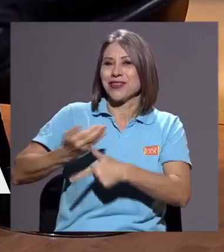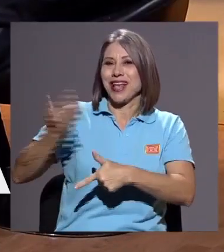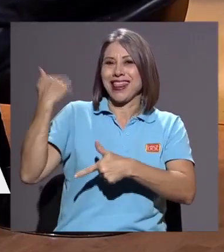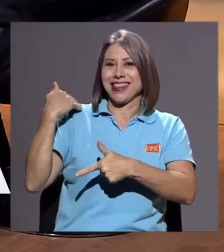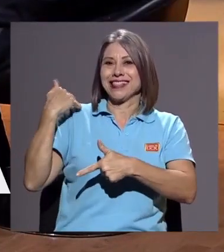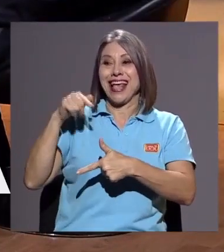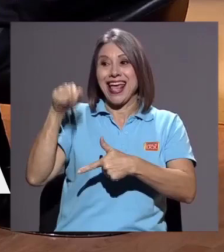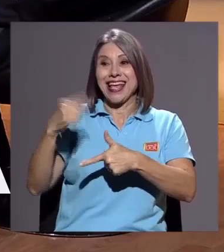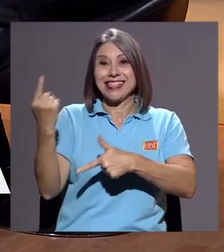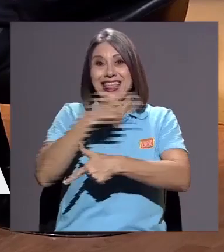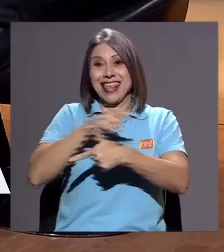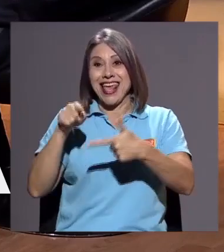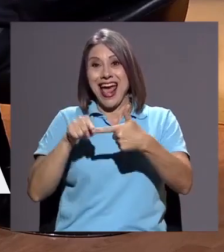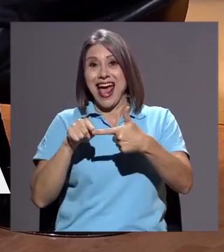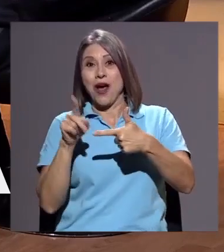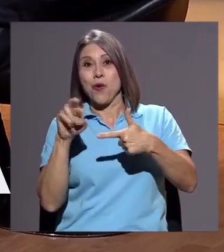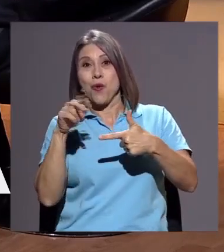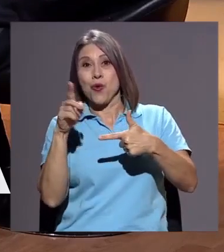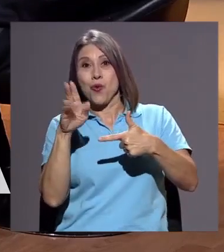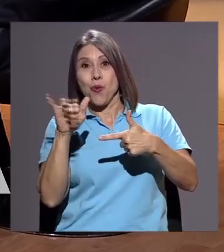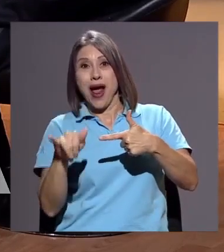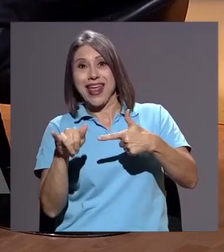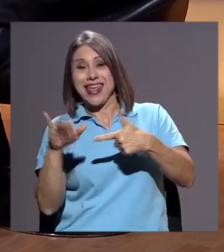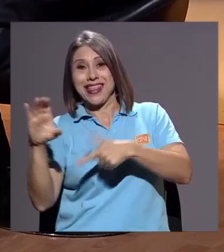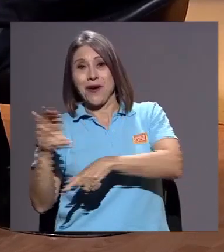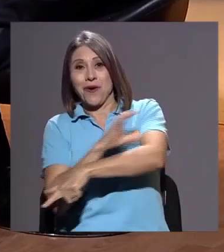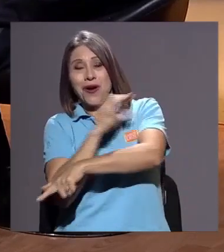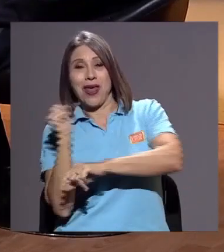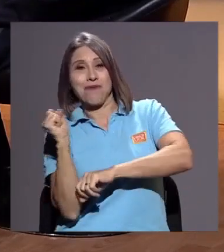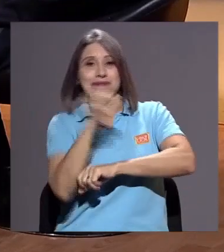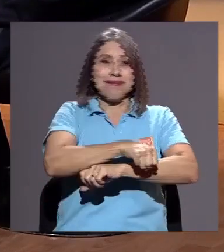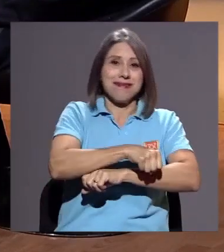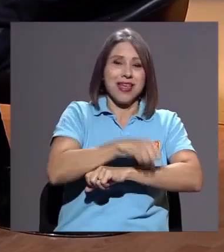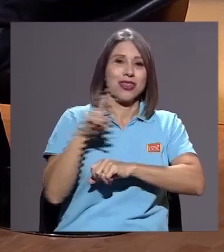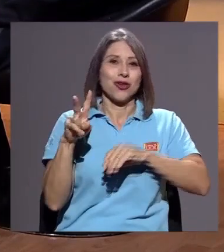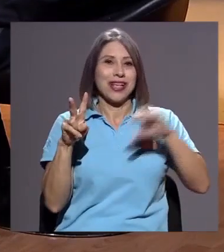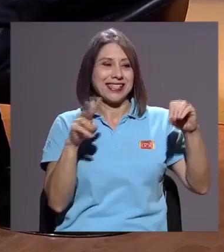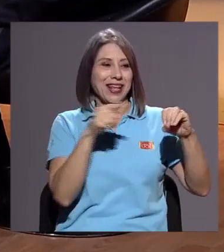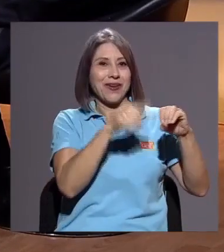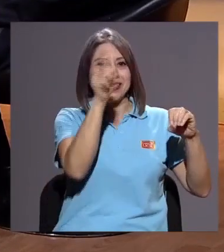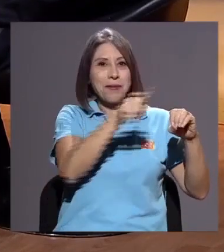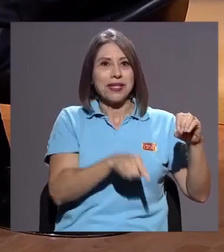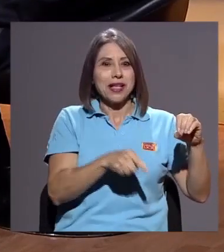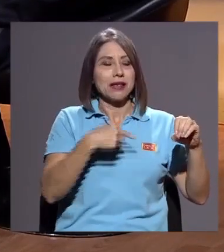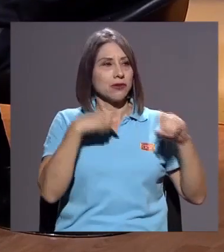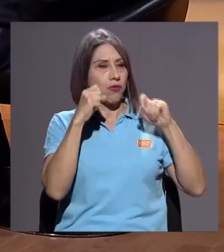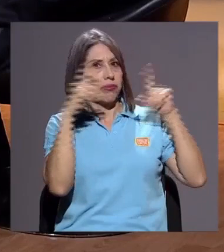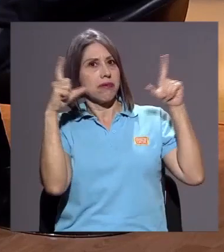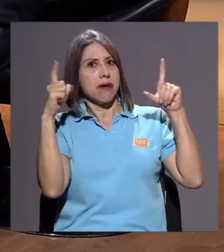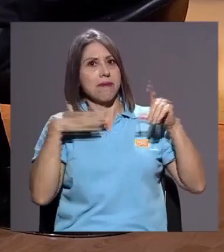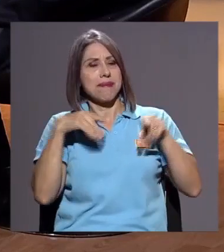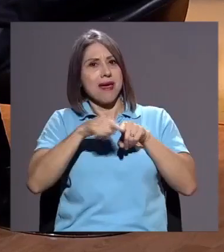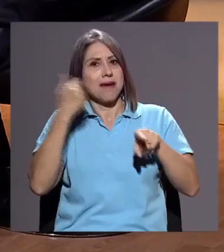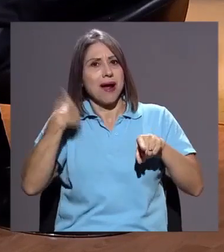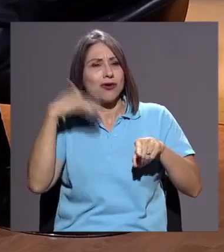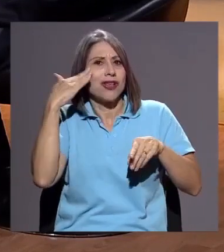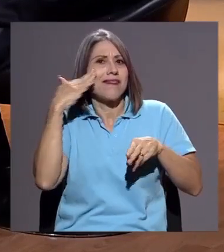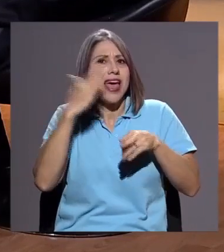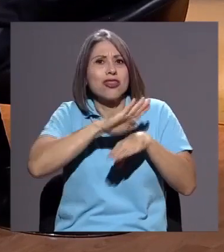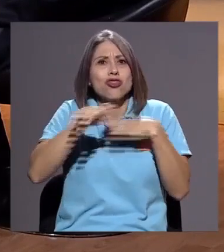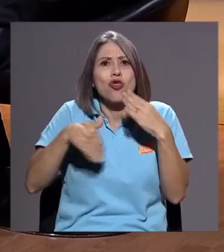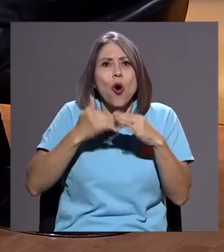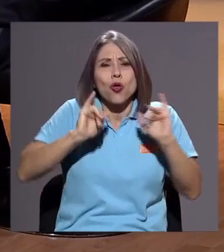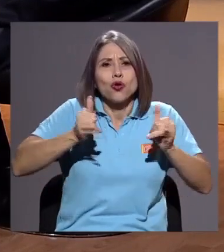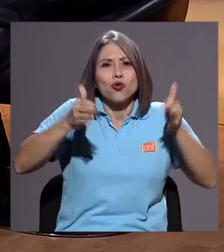ganó 2-0 a Saprissa, y yo me acuerdo que yo me sorprendía cómo mi hermano se sabía los nombres de todos los jugadores de Saprissa. Bueno, a partir